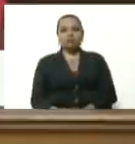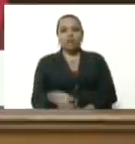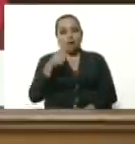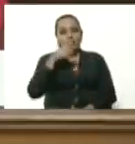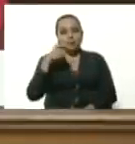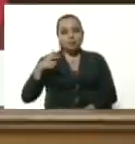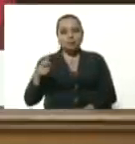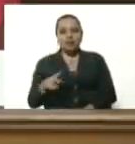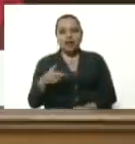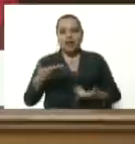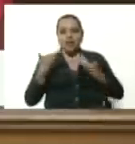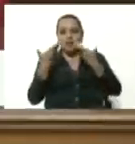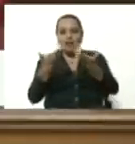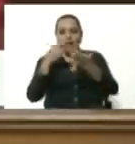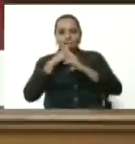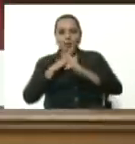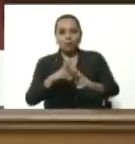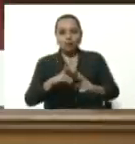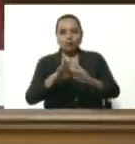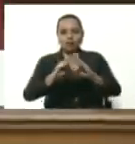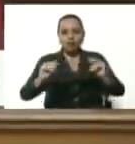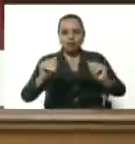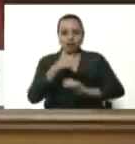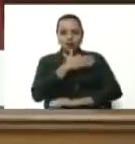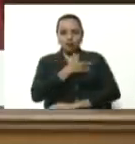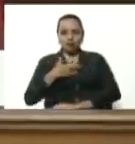a darles respuesta en el terreno que ellos quieran.